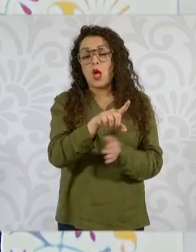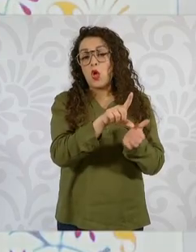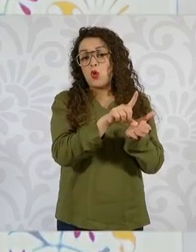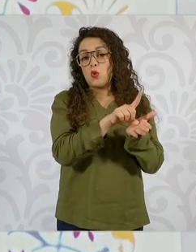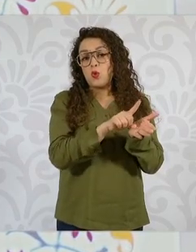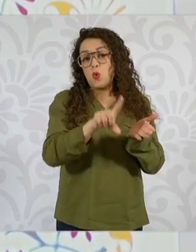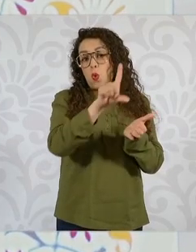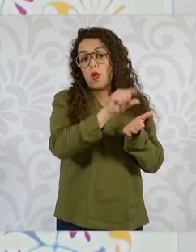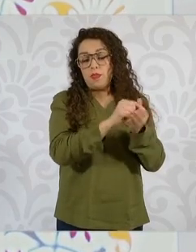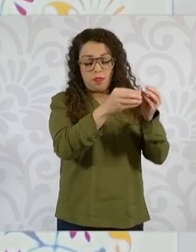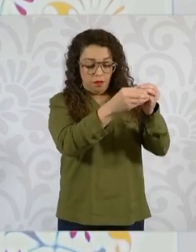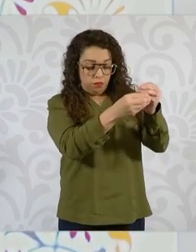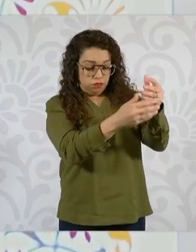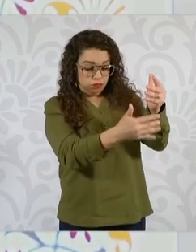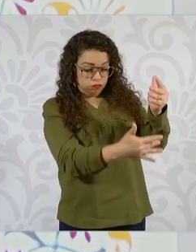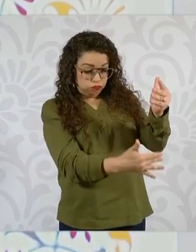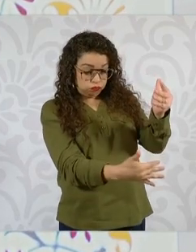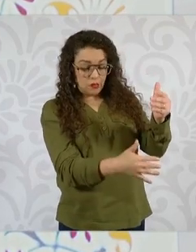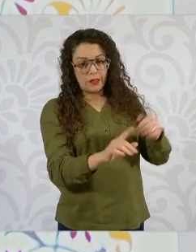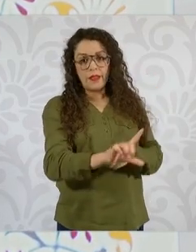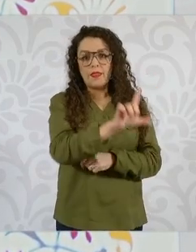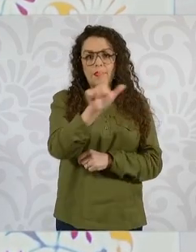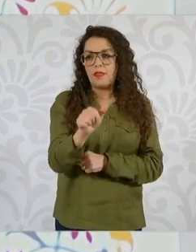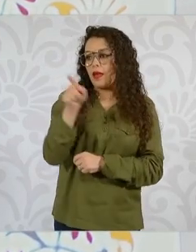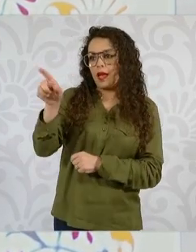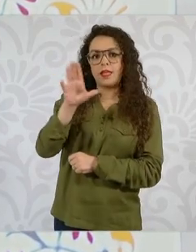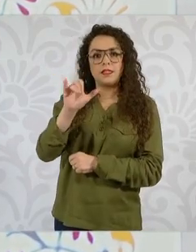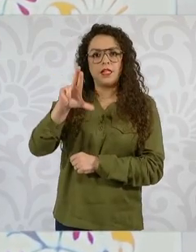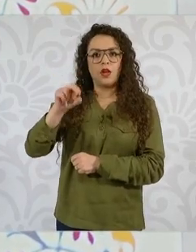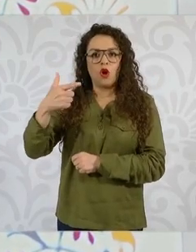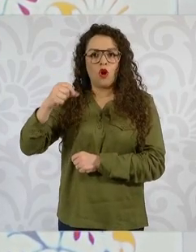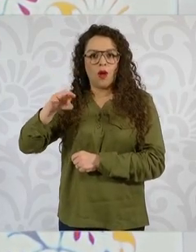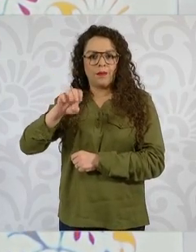una entrevista con Ciro Gómez Leiva